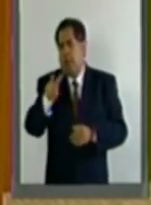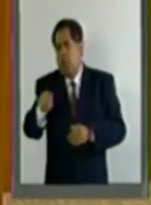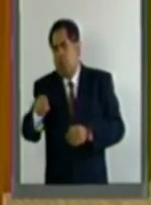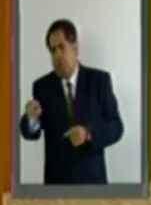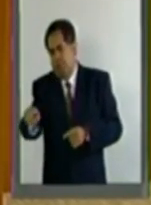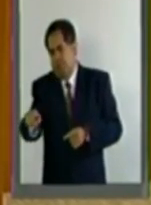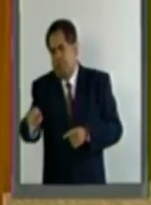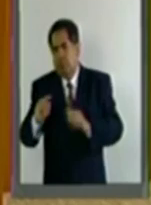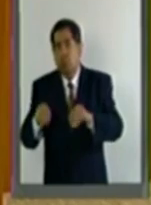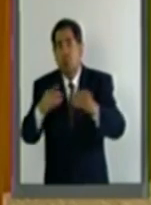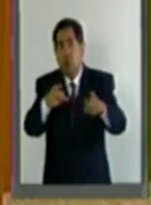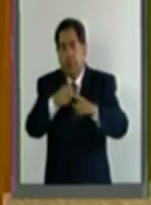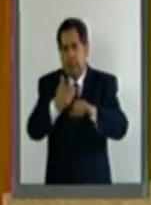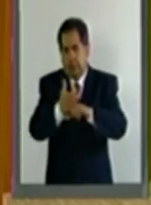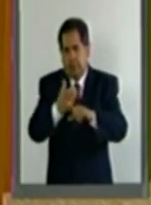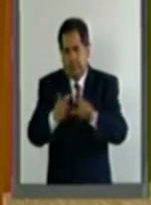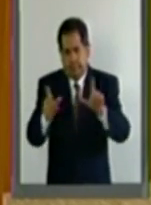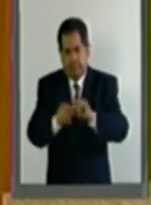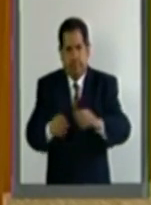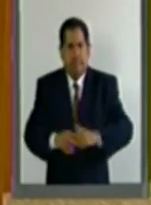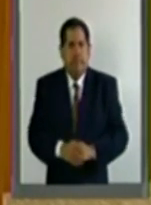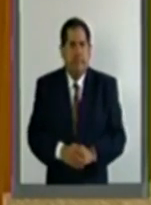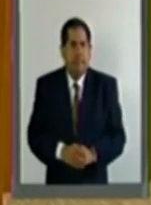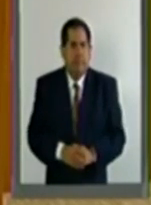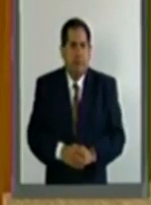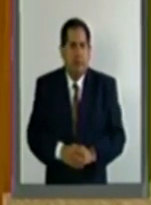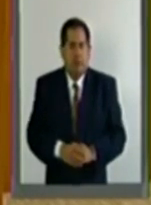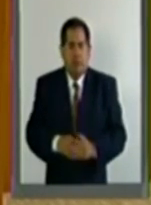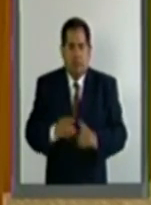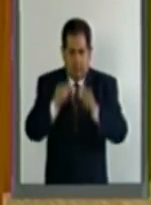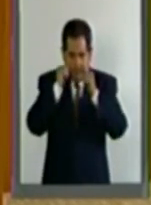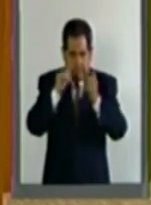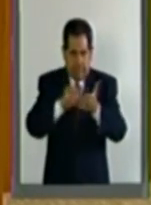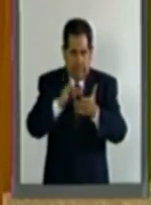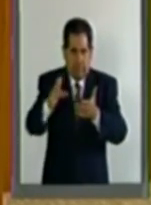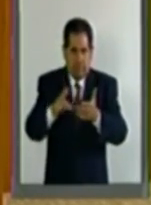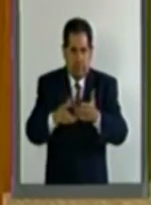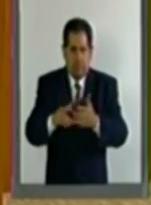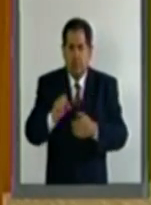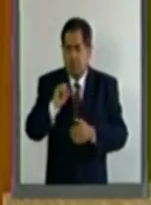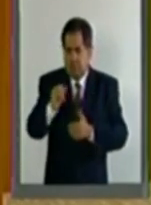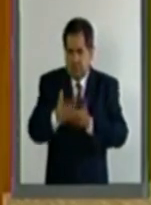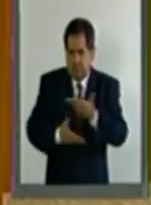virtud de este tratado. Muchas gracias y sí, a sus órdenes.